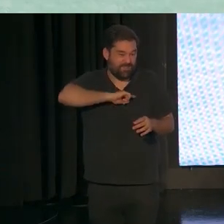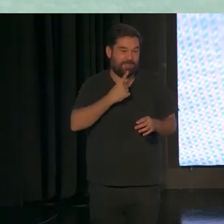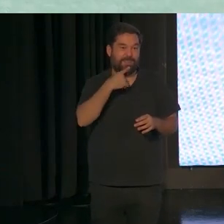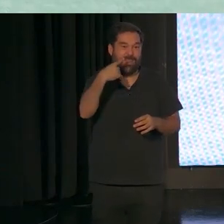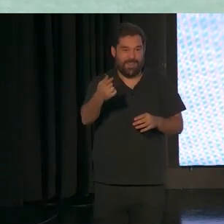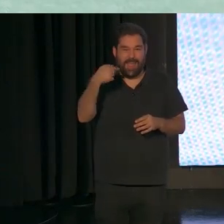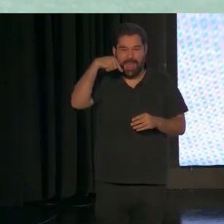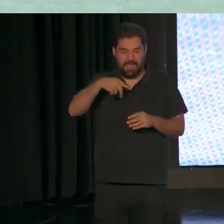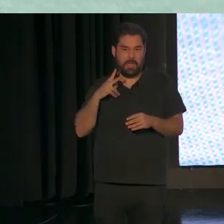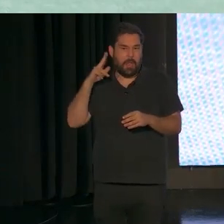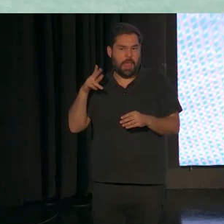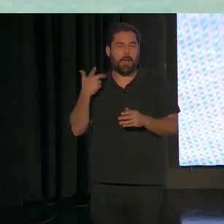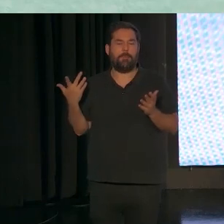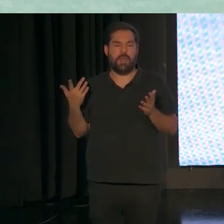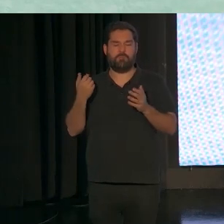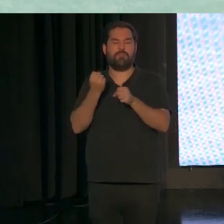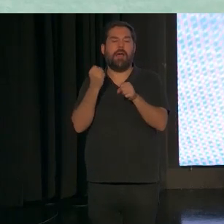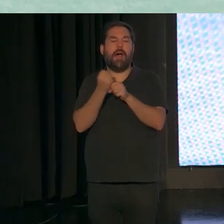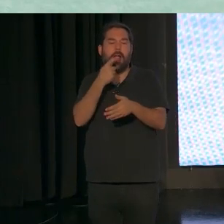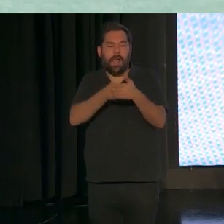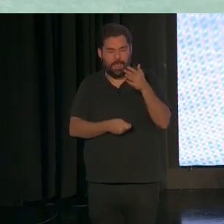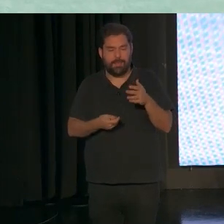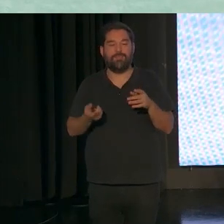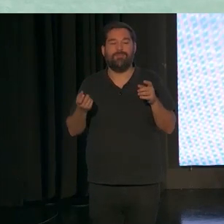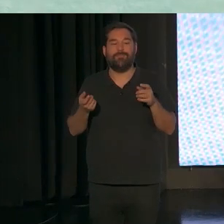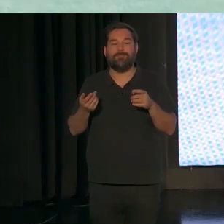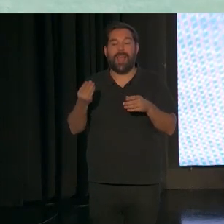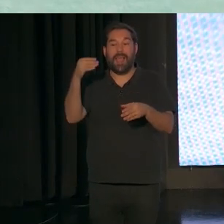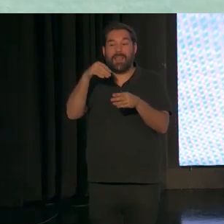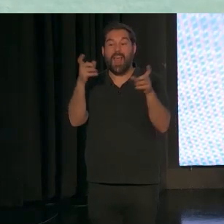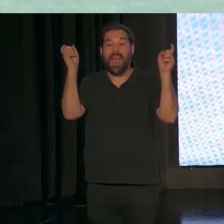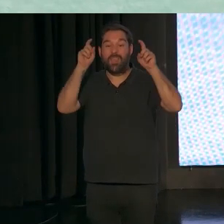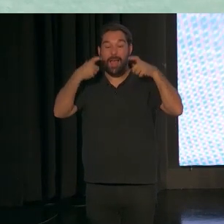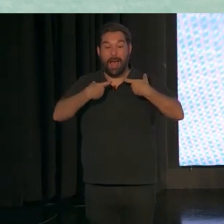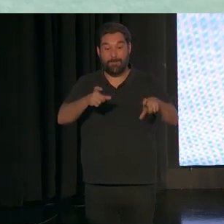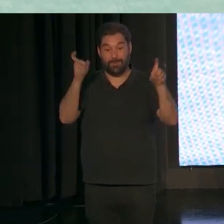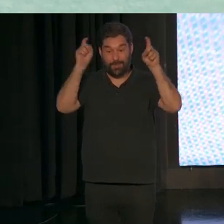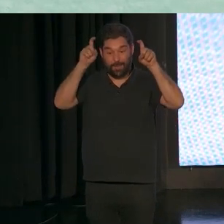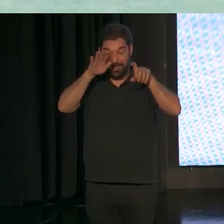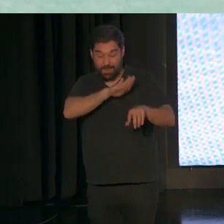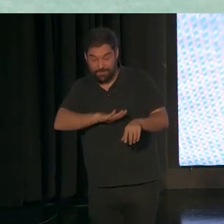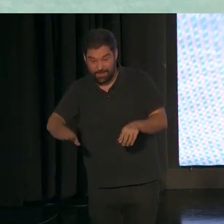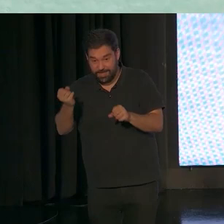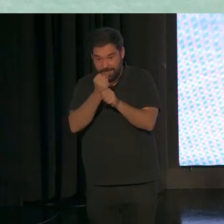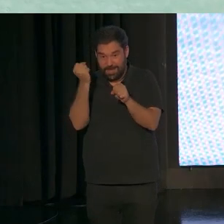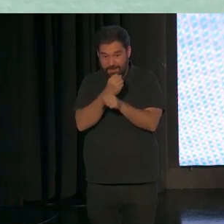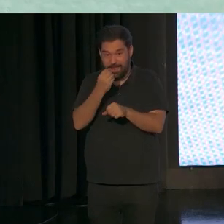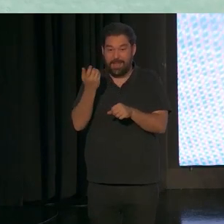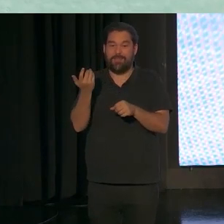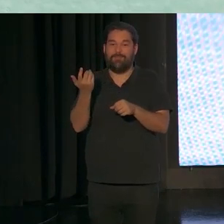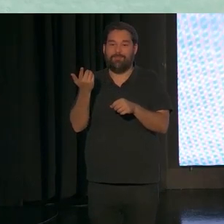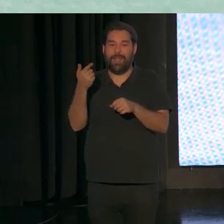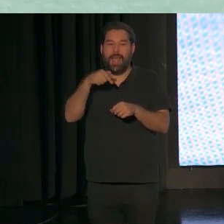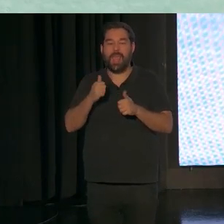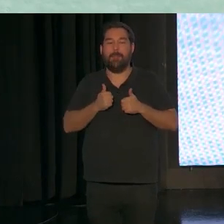qua igual ha trabajado en educación infantil a lo largo de toda su carrera profesional inicialmente